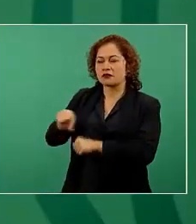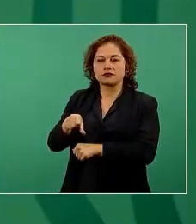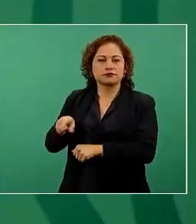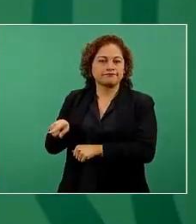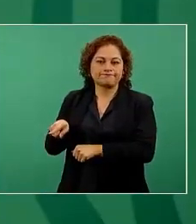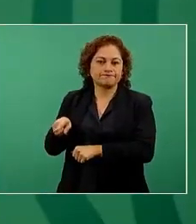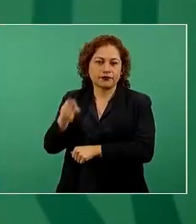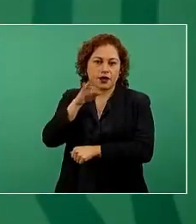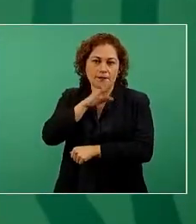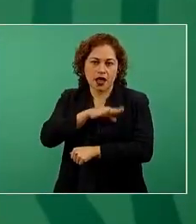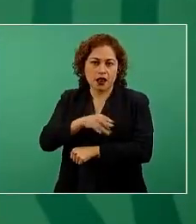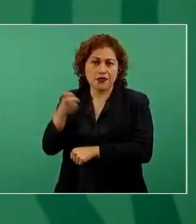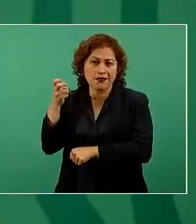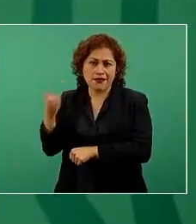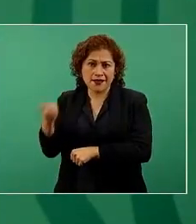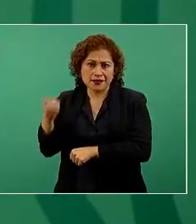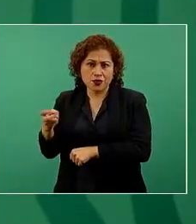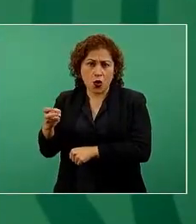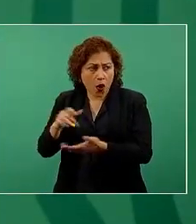Es antidemocrático.